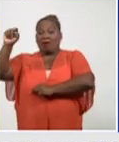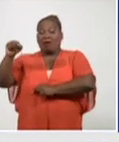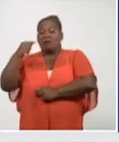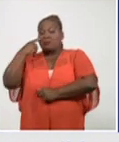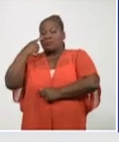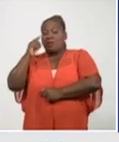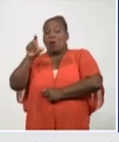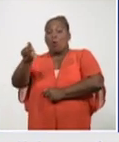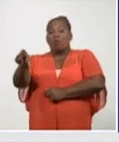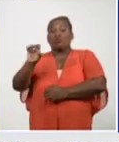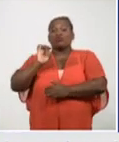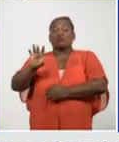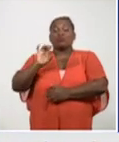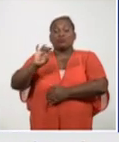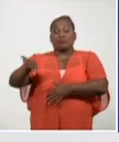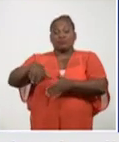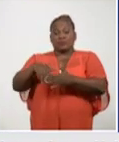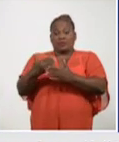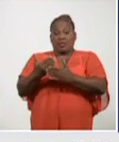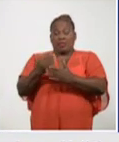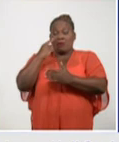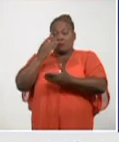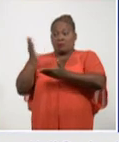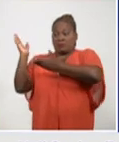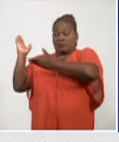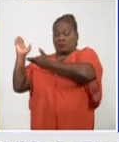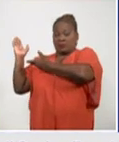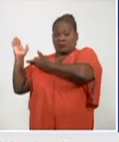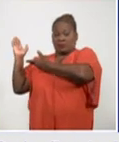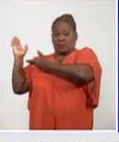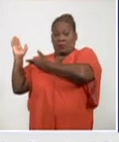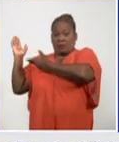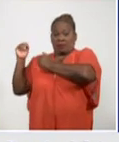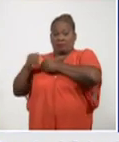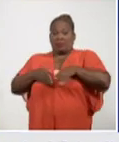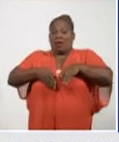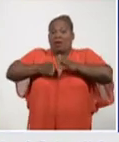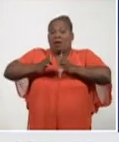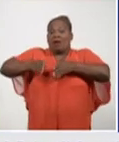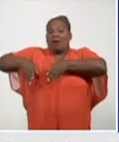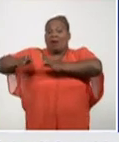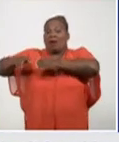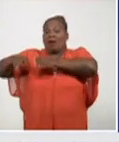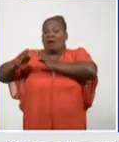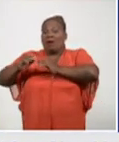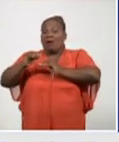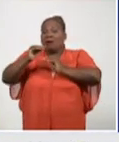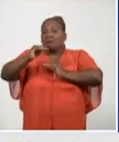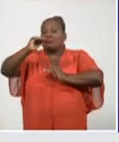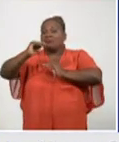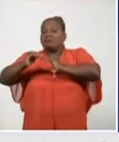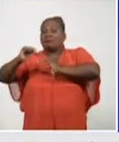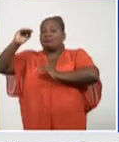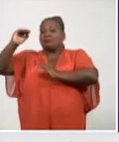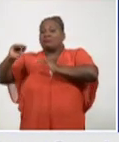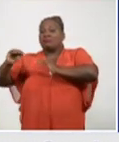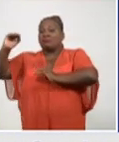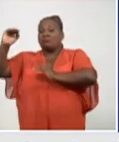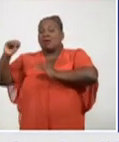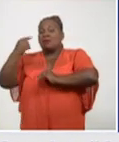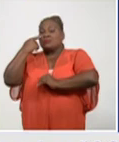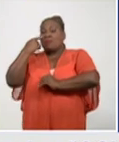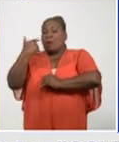días, pues se ve cómo los casos autóctonos han ido incrementándose y cómo los